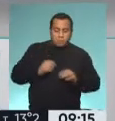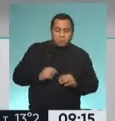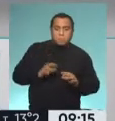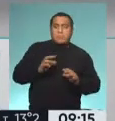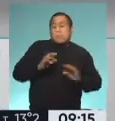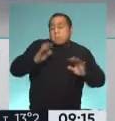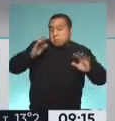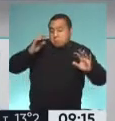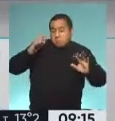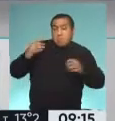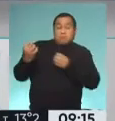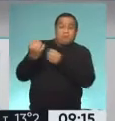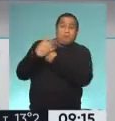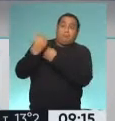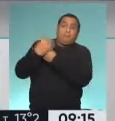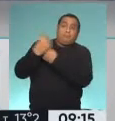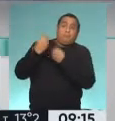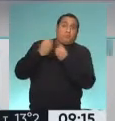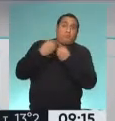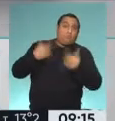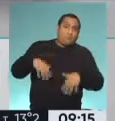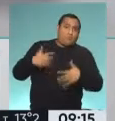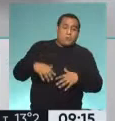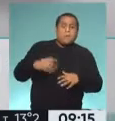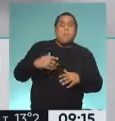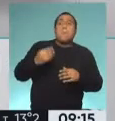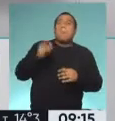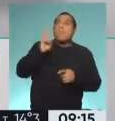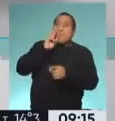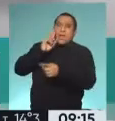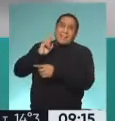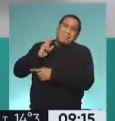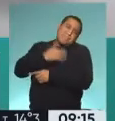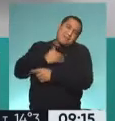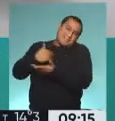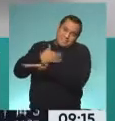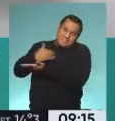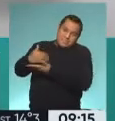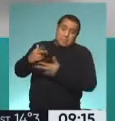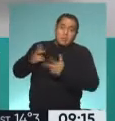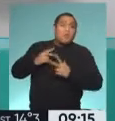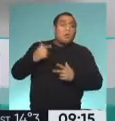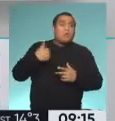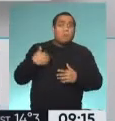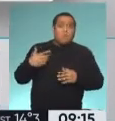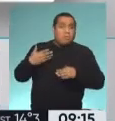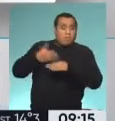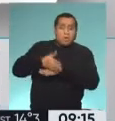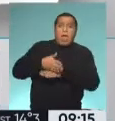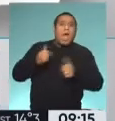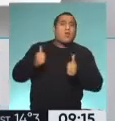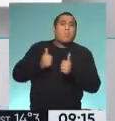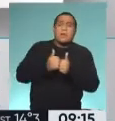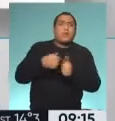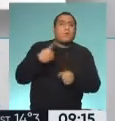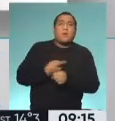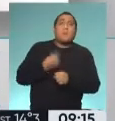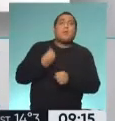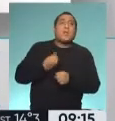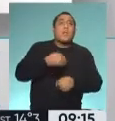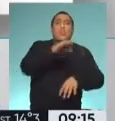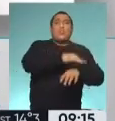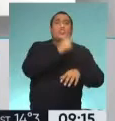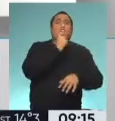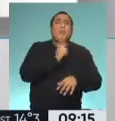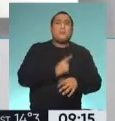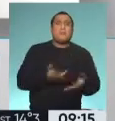mira, me llegan muchos mensajes habitualmente, ¿no? Y muchas mamás que dicen, no puedo entrar acompañada porque al médico no le gusta que haya mucha gente